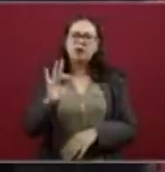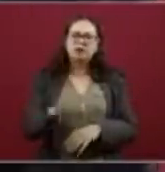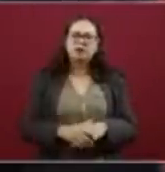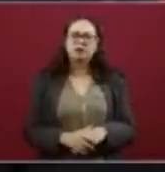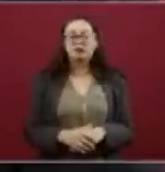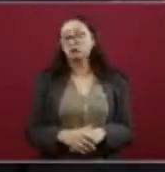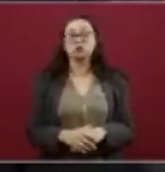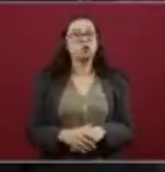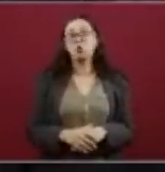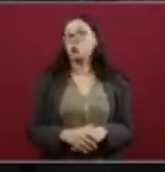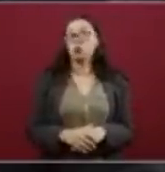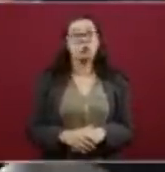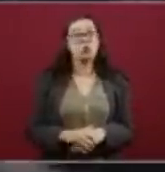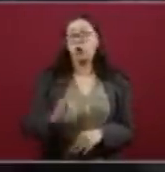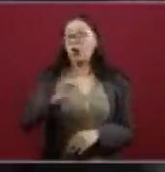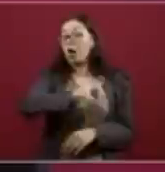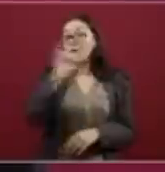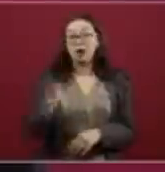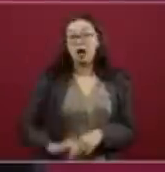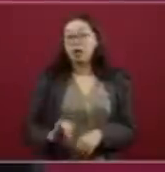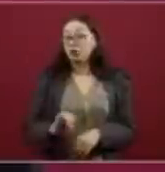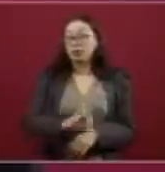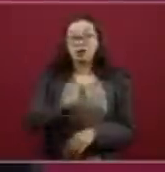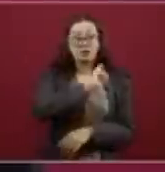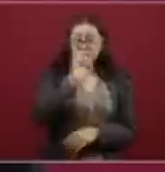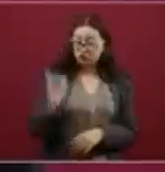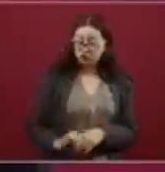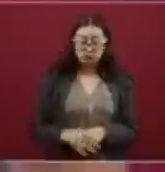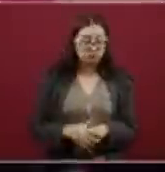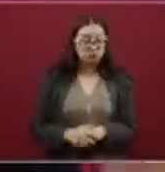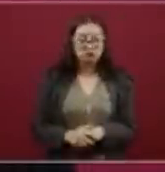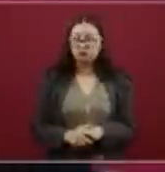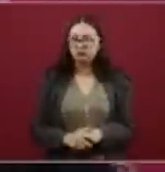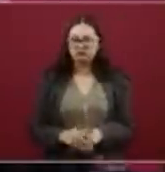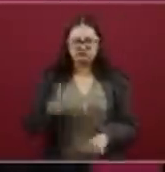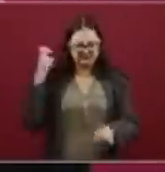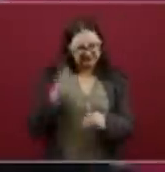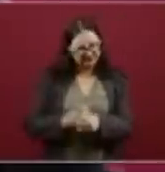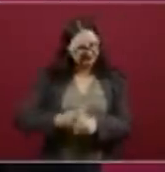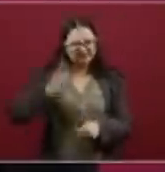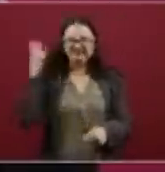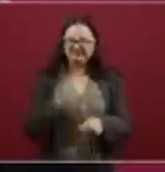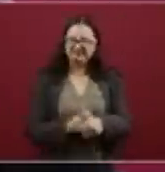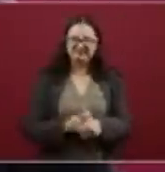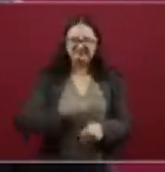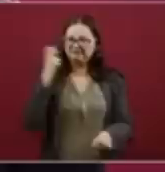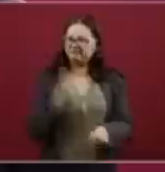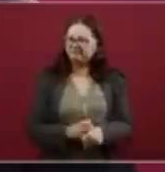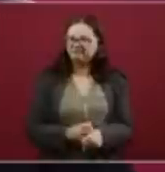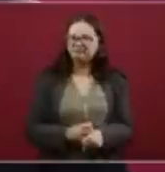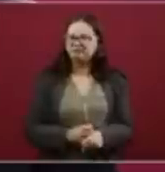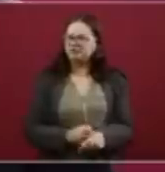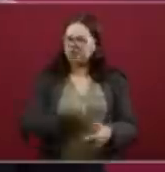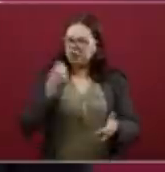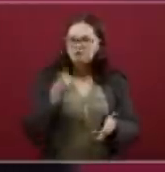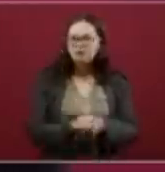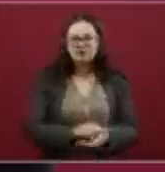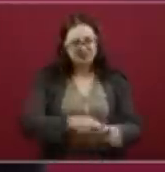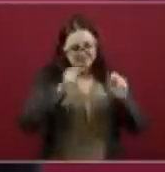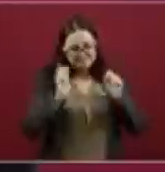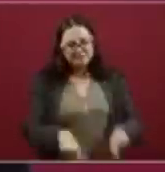pero no, al contrario, ¿no? Aferrados a querer mantener lo